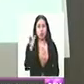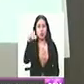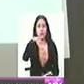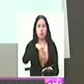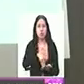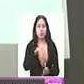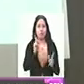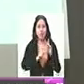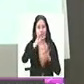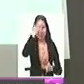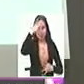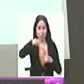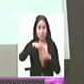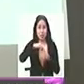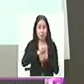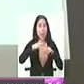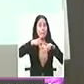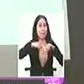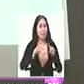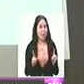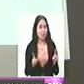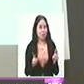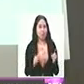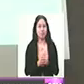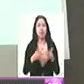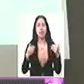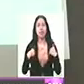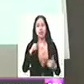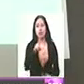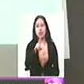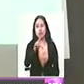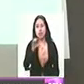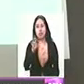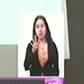casos. Sin embargo, estamos con